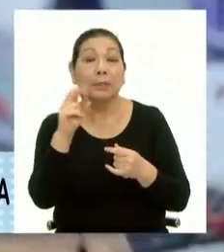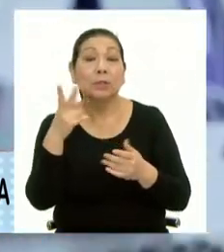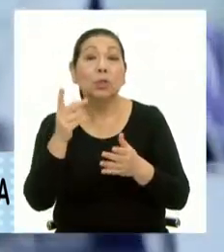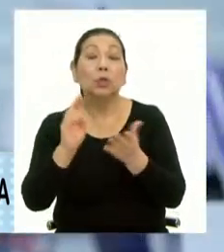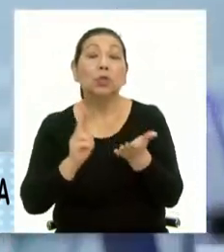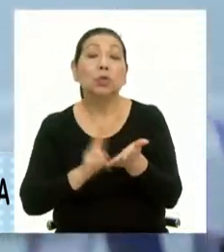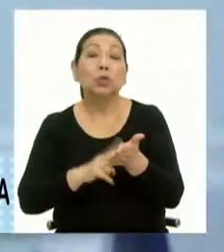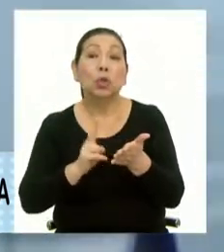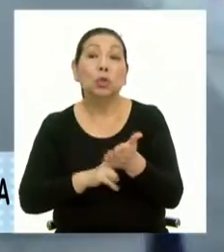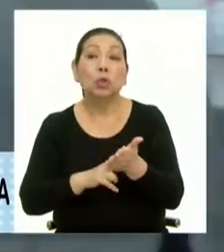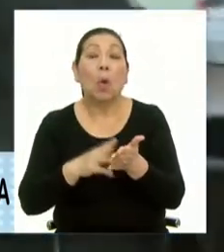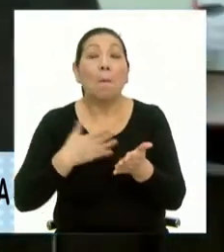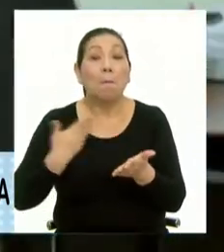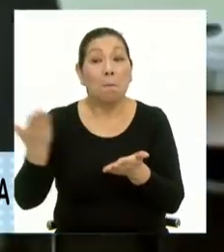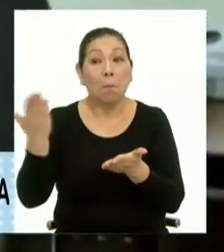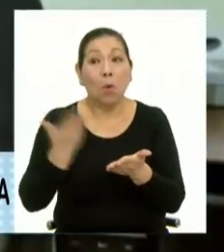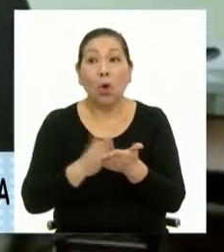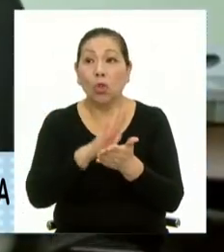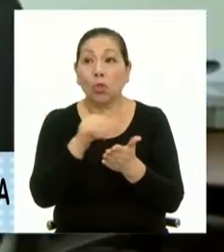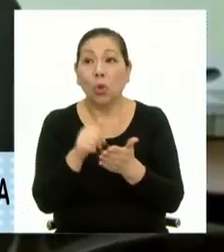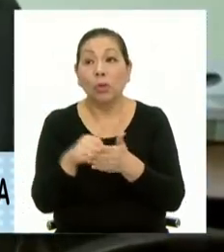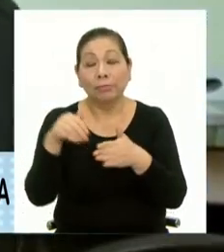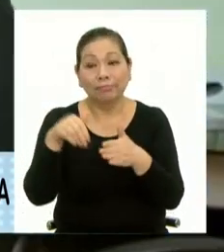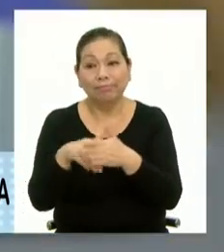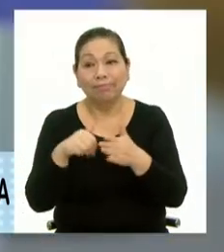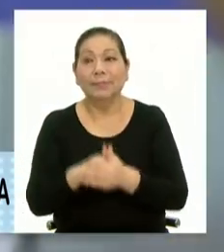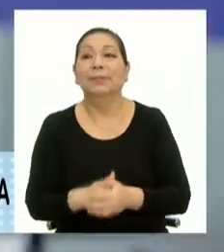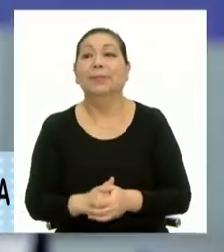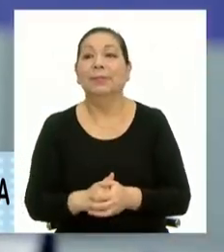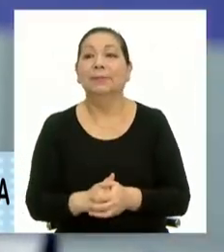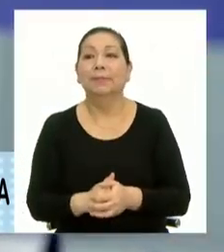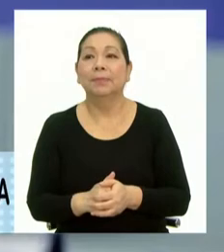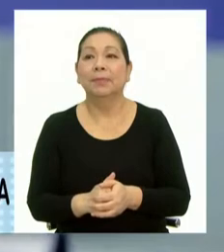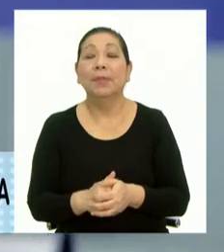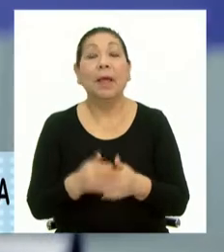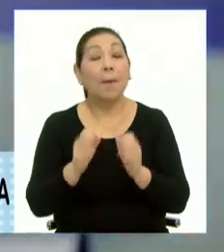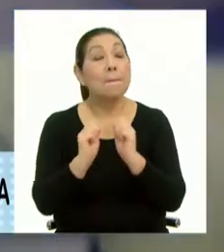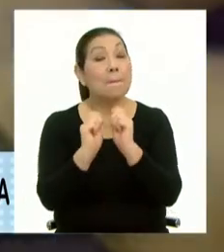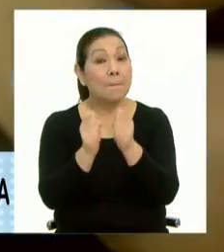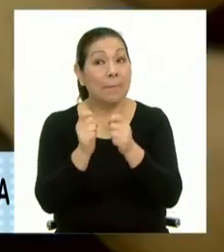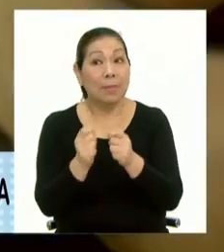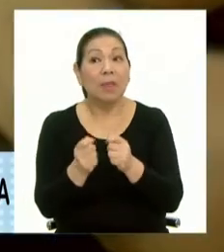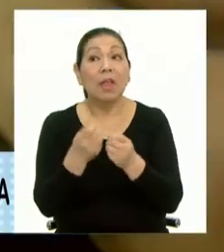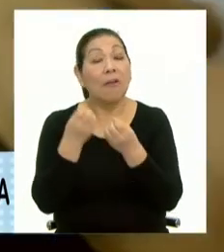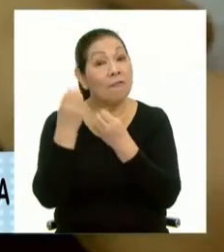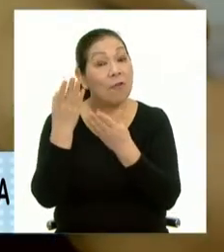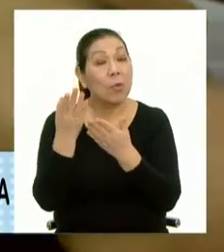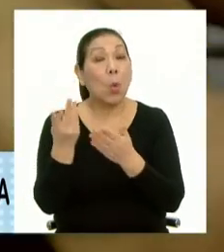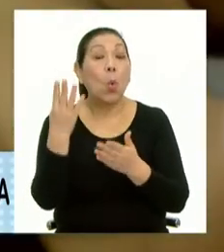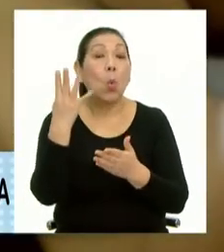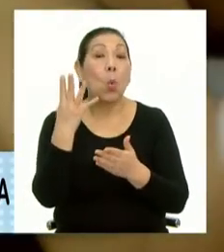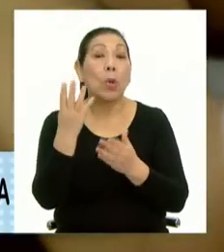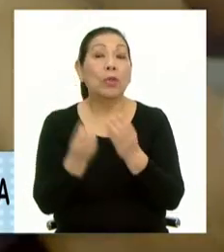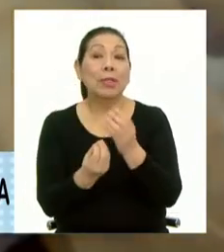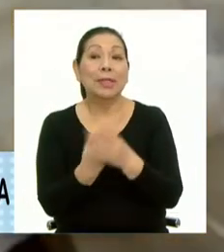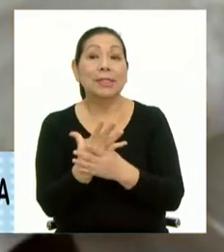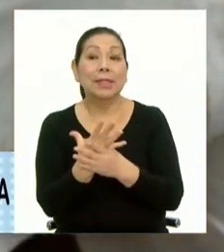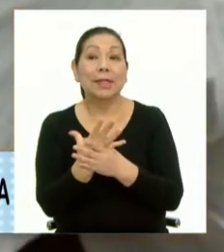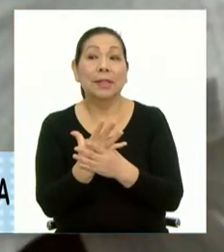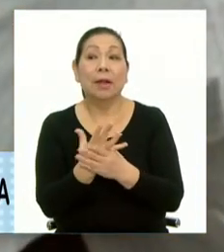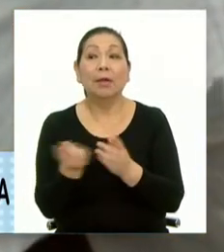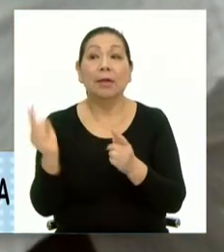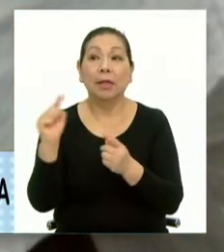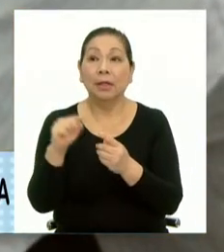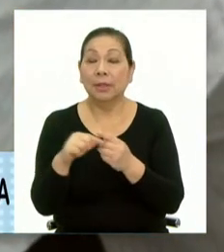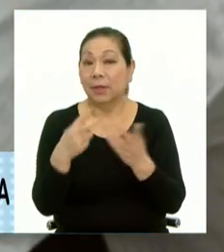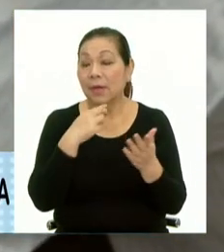los socios podrá recuperar todos sus ahorros. La fecha de devolución será informada desde el 4 de septiembre a través